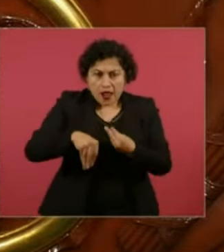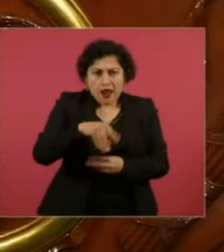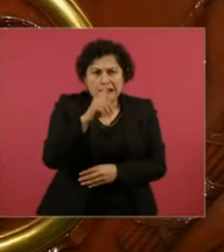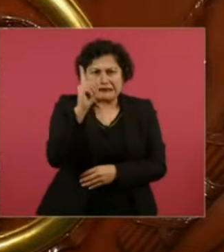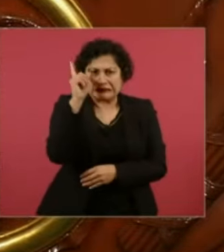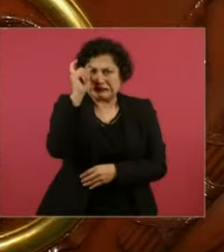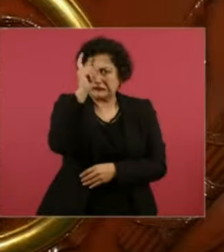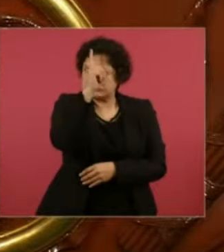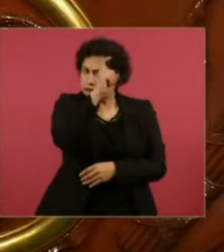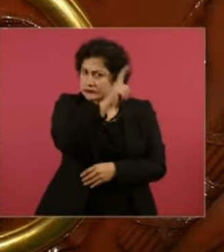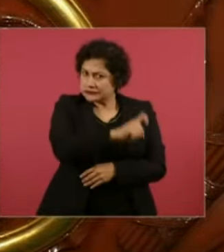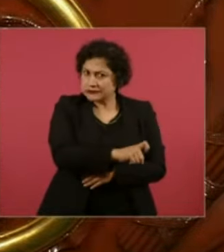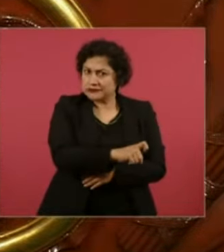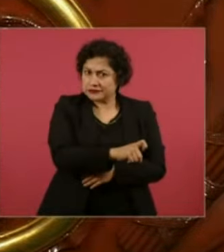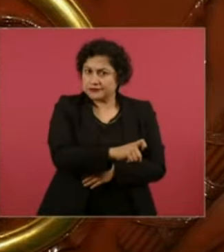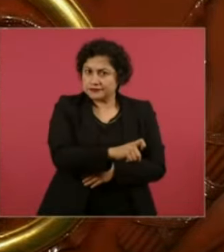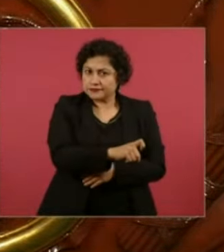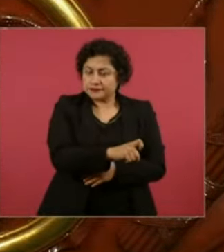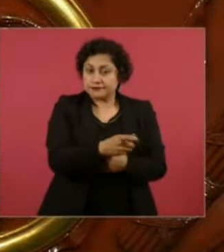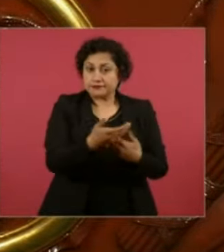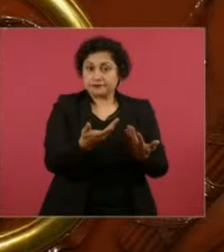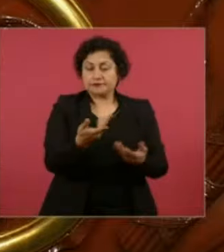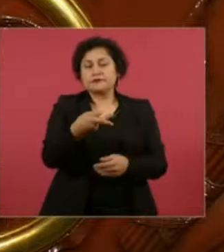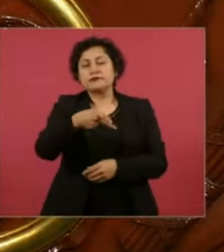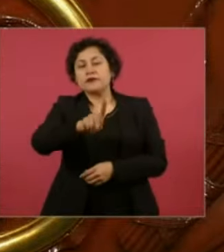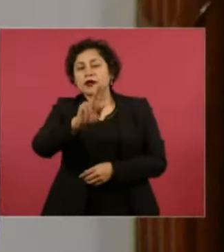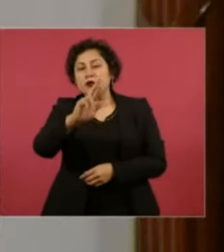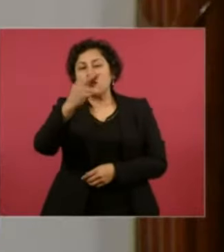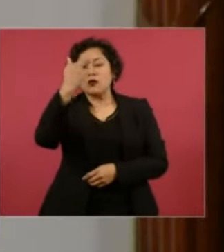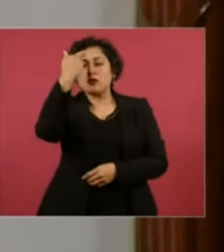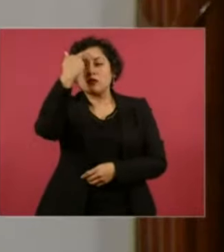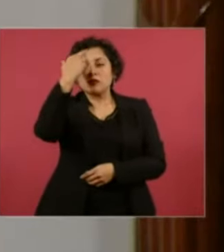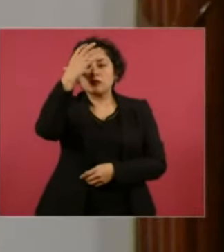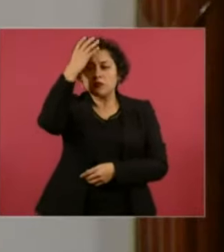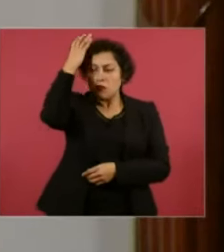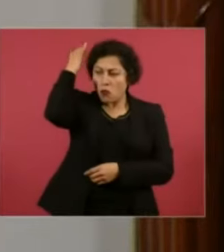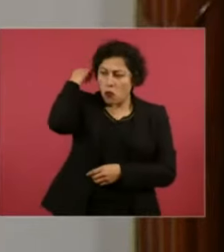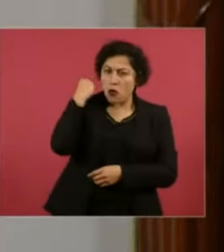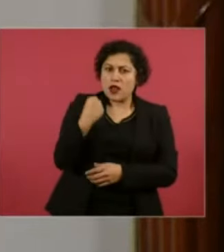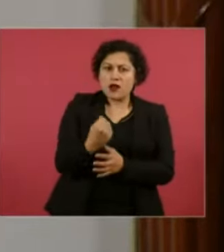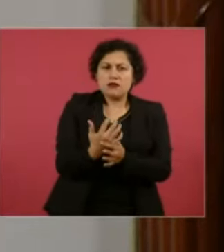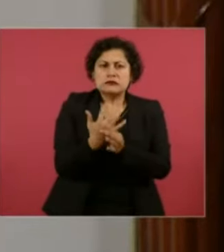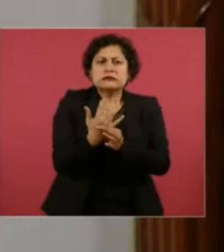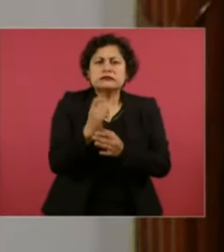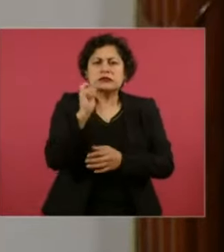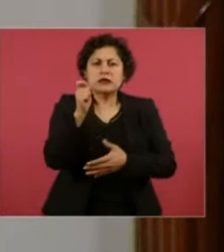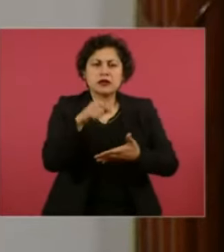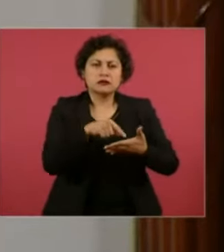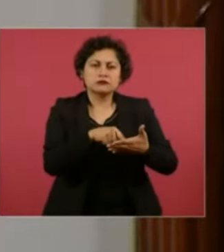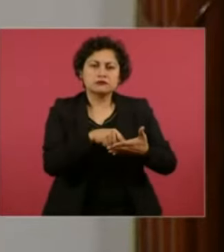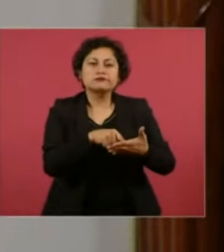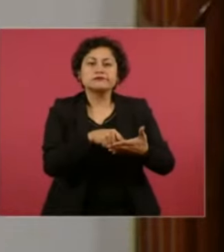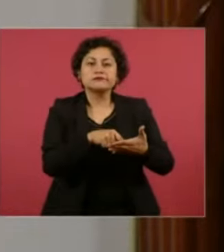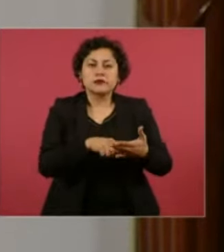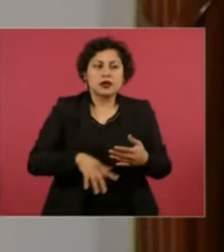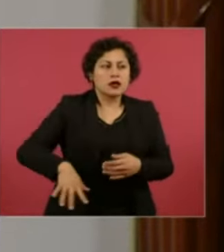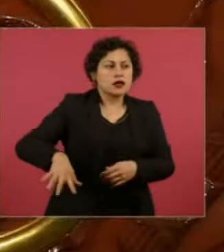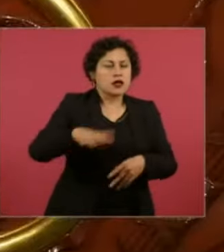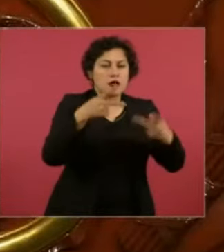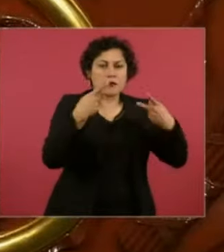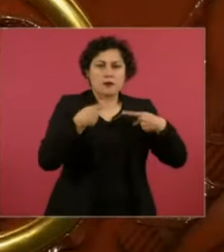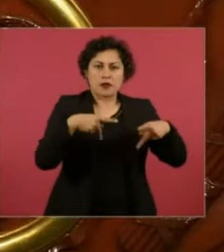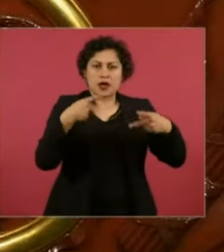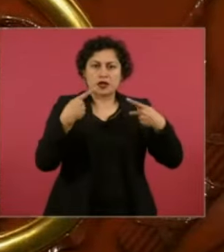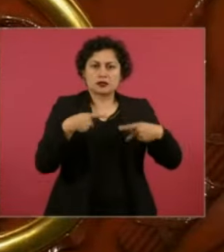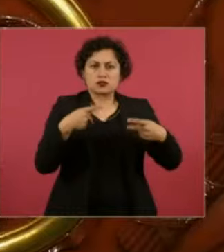de los poderes de la Unión, es decir, el legislativo y el judicial en particular, porque le